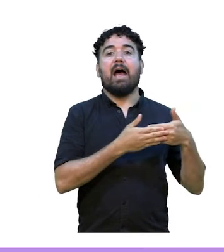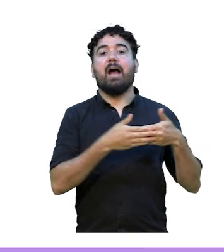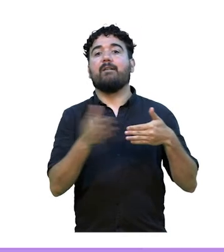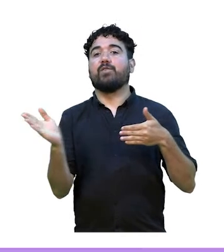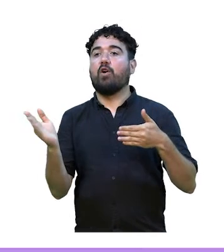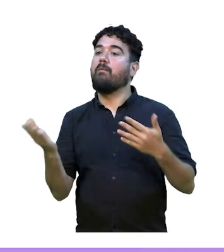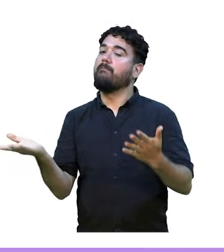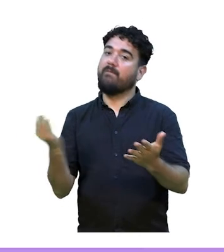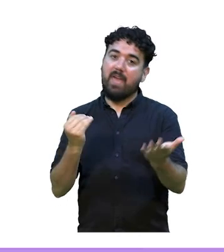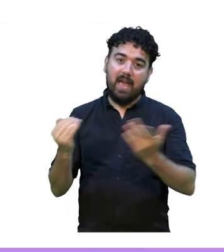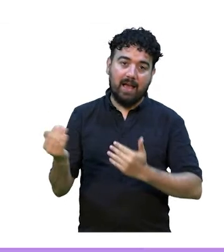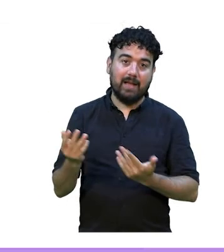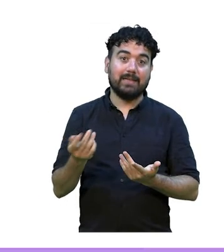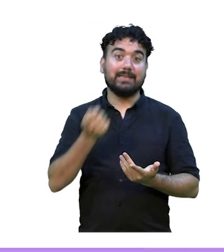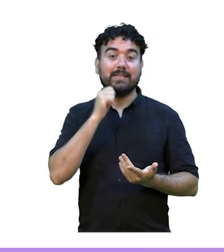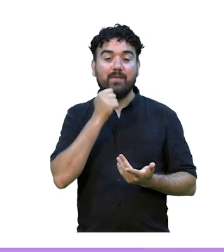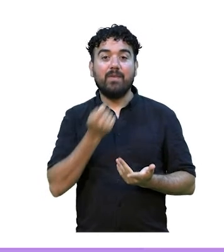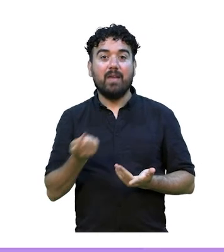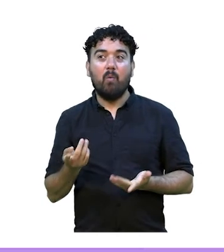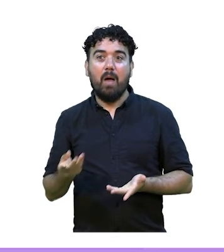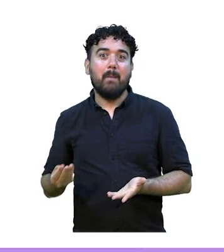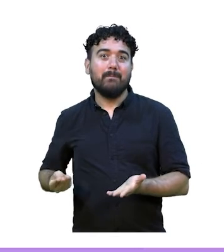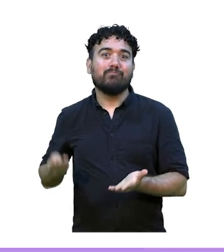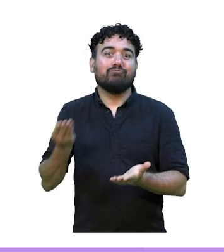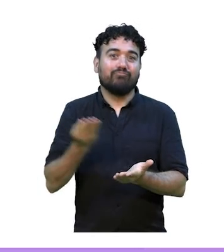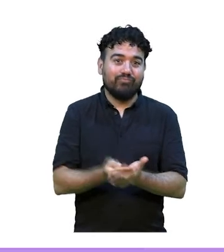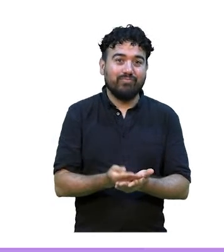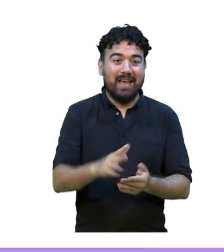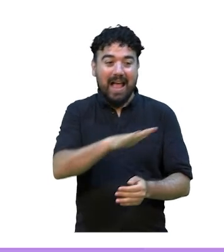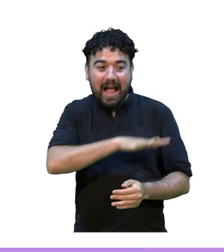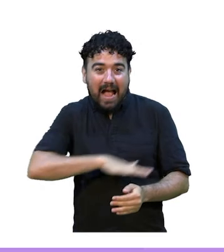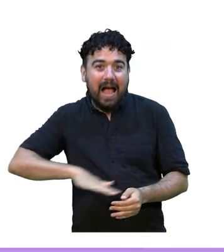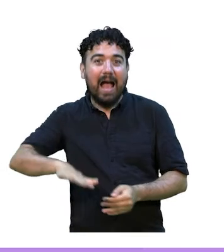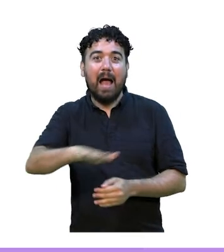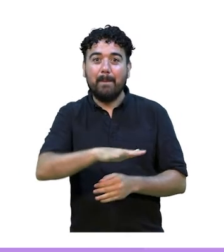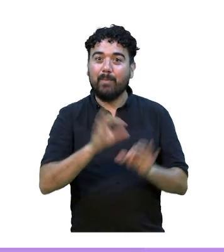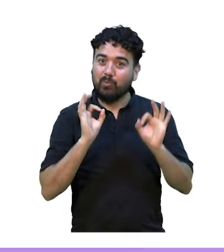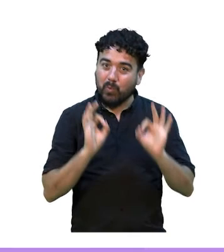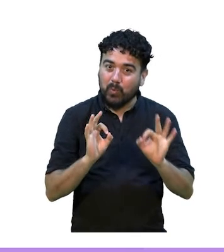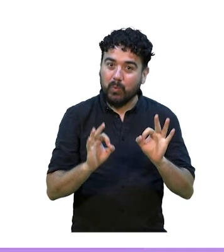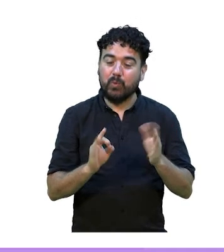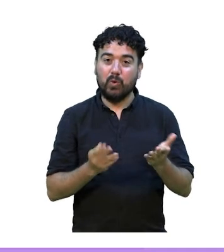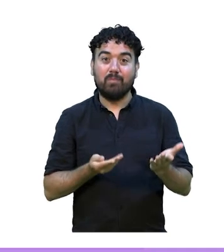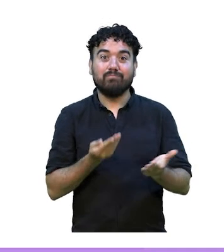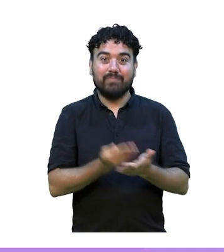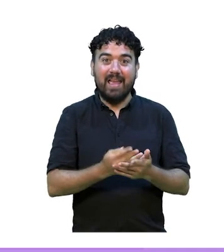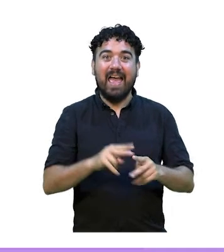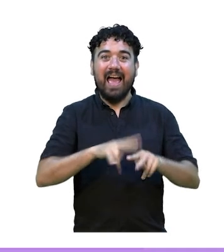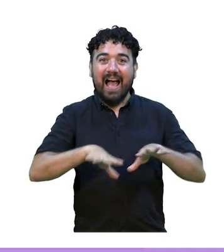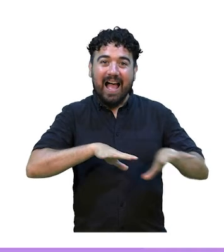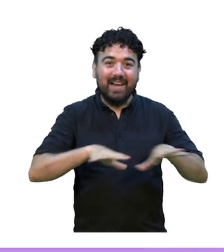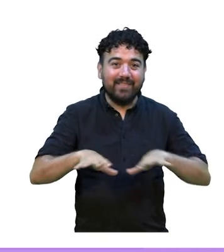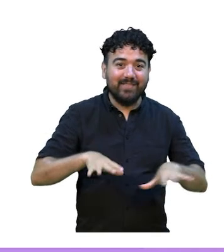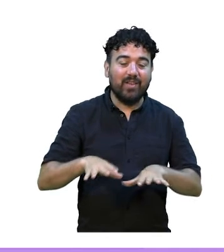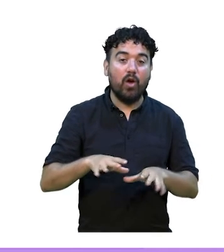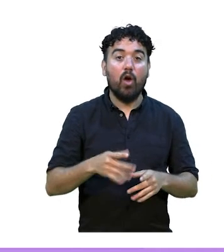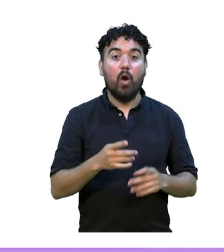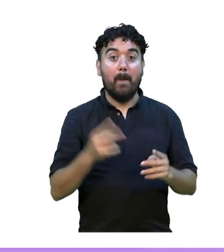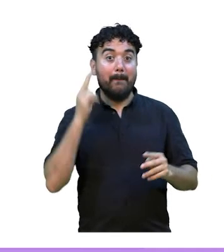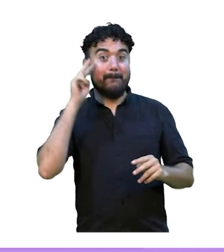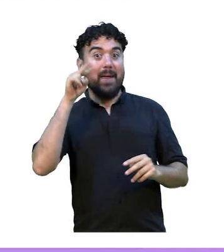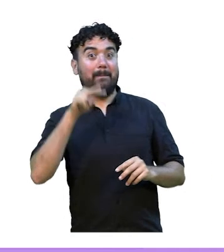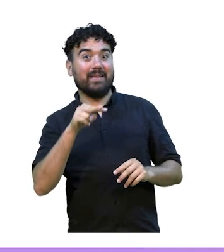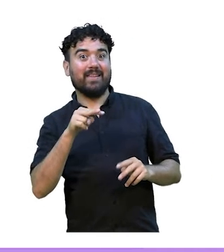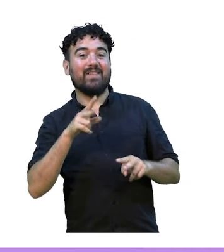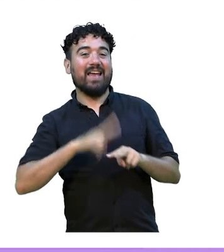una puerta, como bien tú dices, Humberto, el instalarlo en el campo mismo, en ponerlo